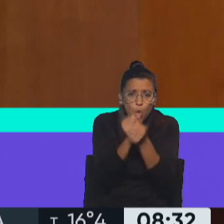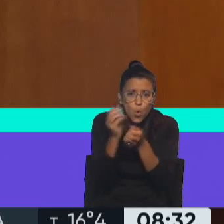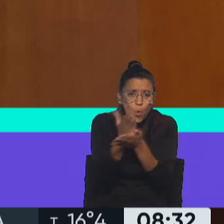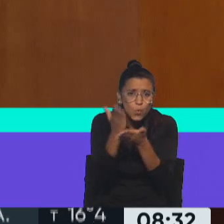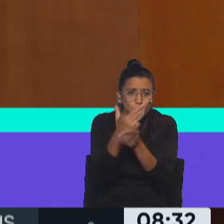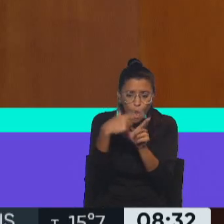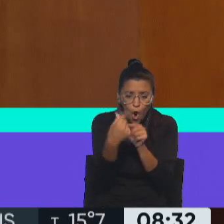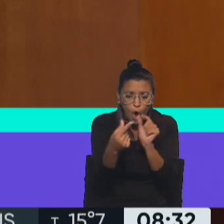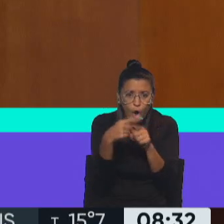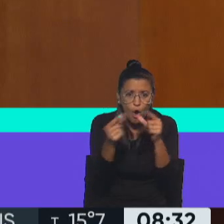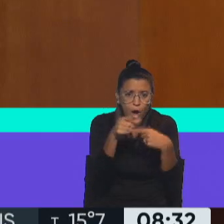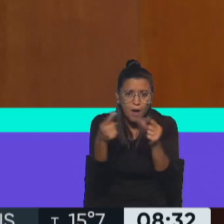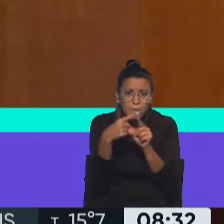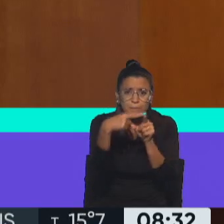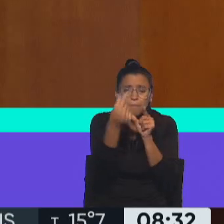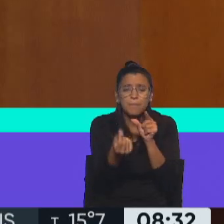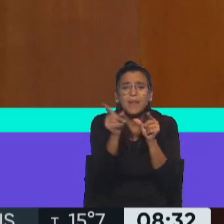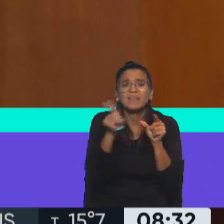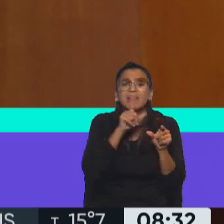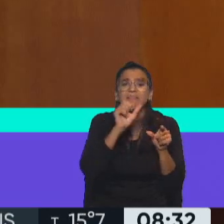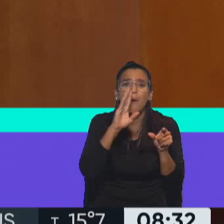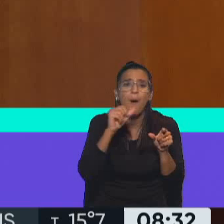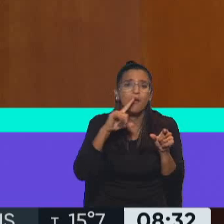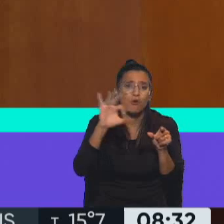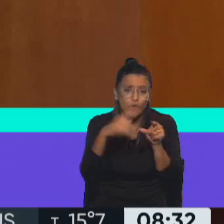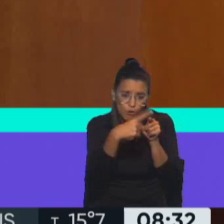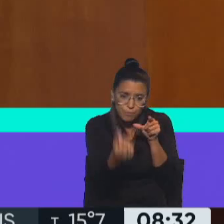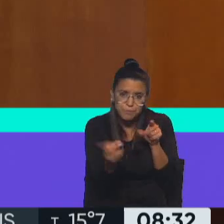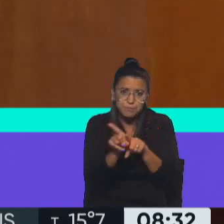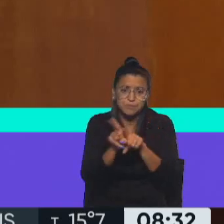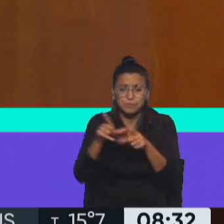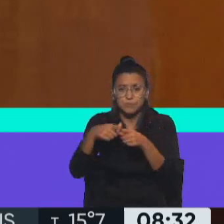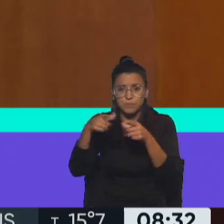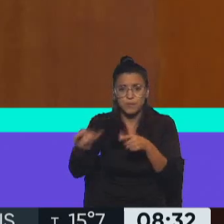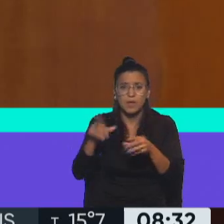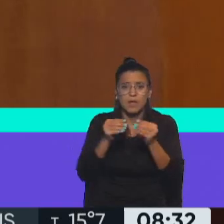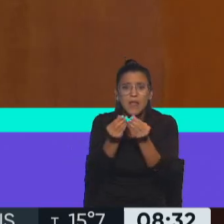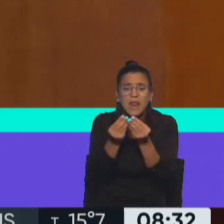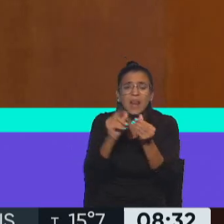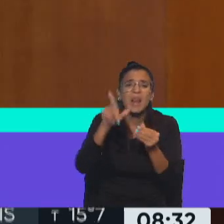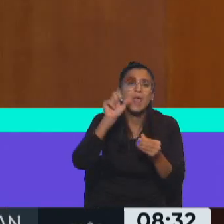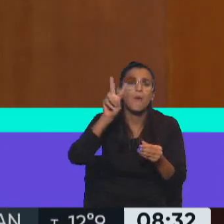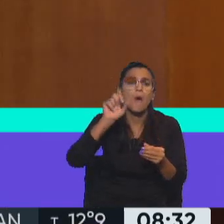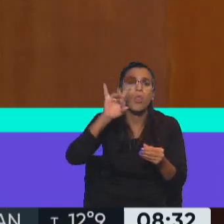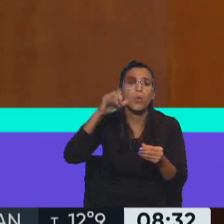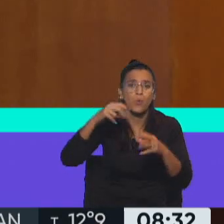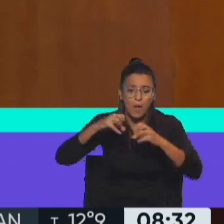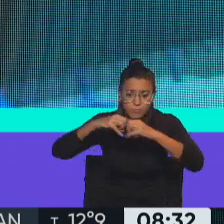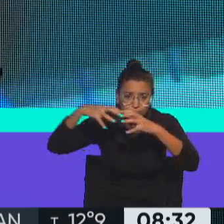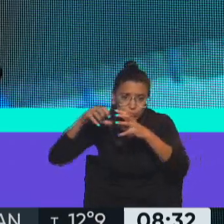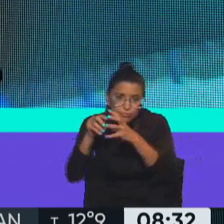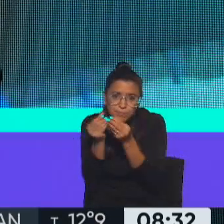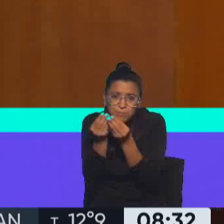en hojas de la planta de tabaco. Es lo mismo que la nuestra la producimos en levaduras y ellos la producen en un